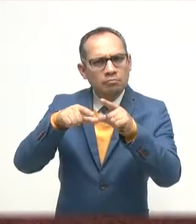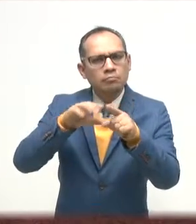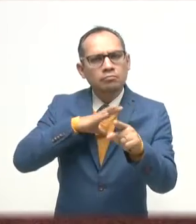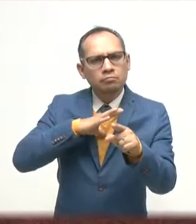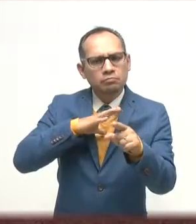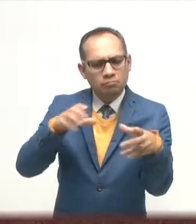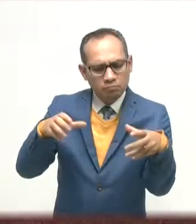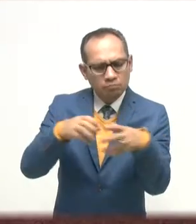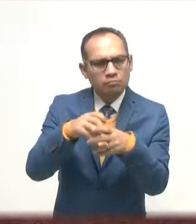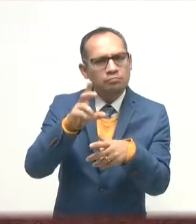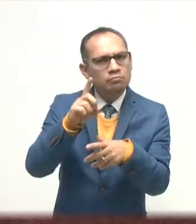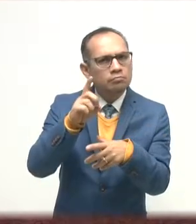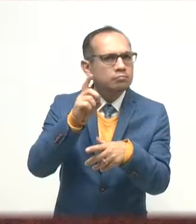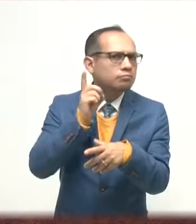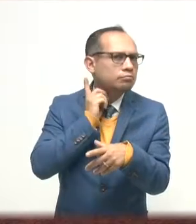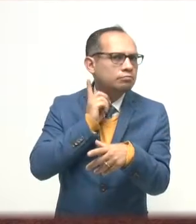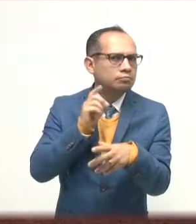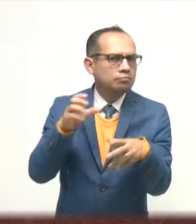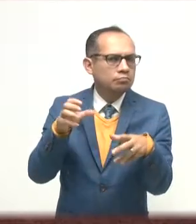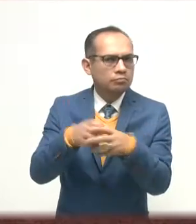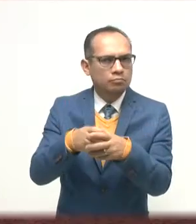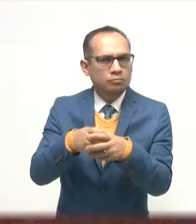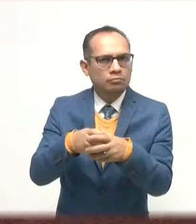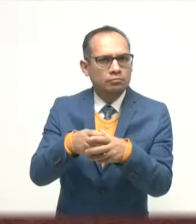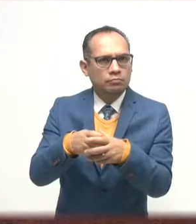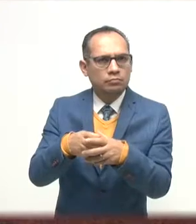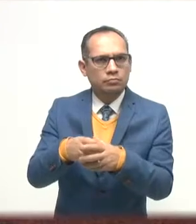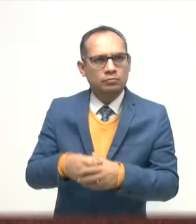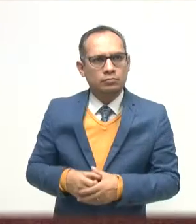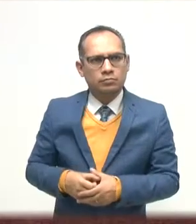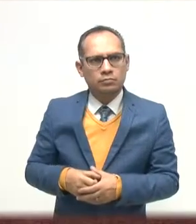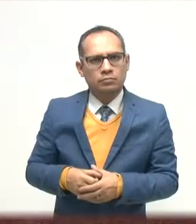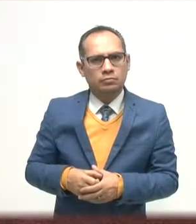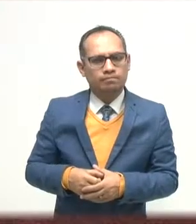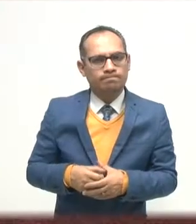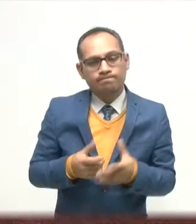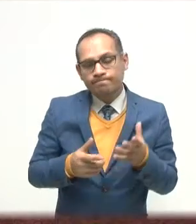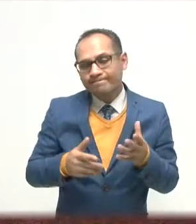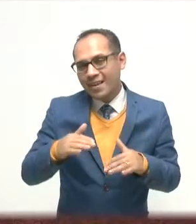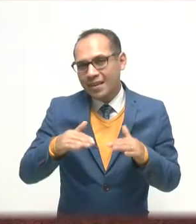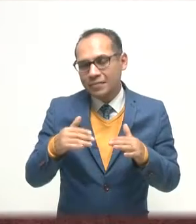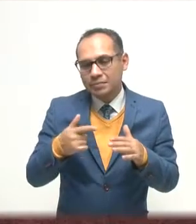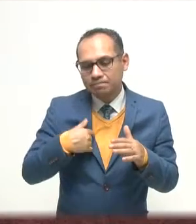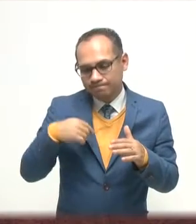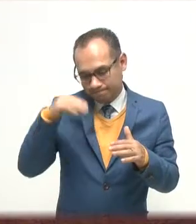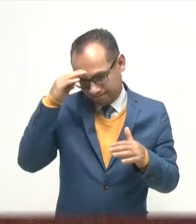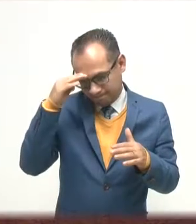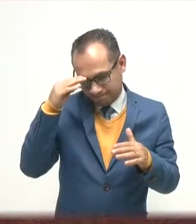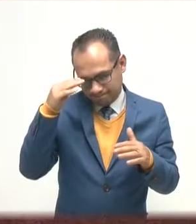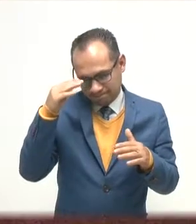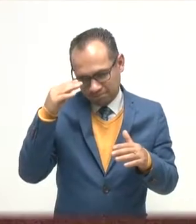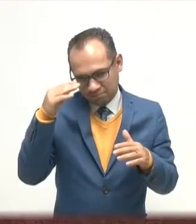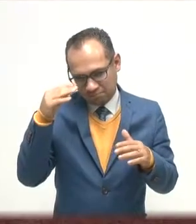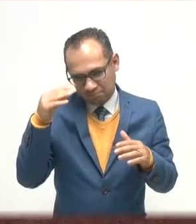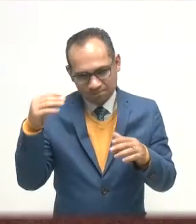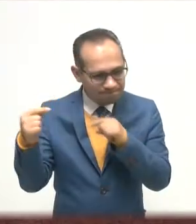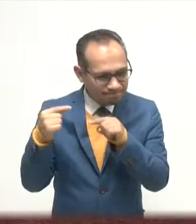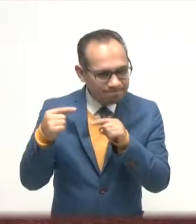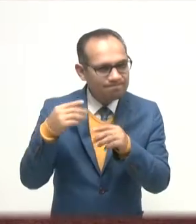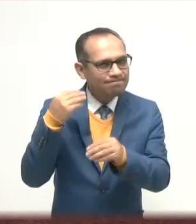legislatura y a veces no quisiera uno debatir cuando hay temas más importantes para los ideales